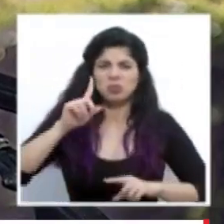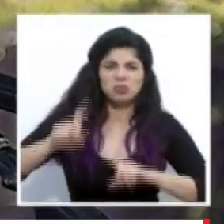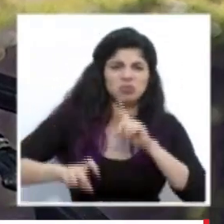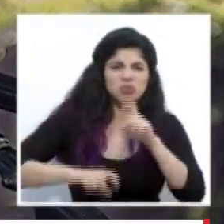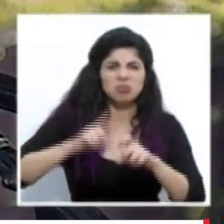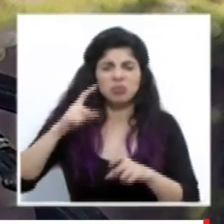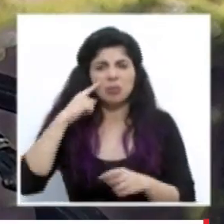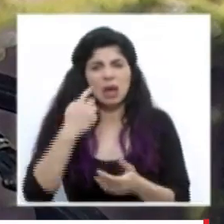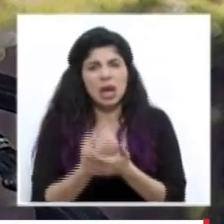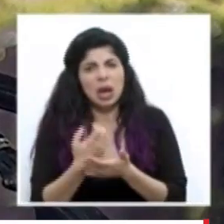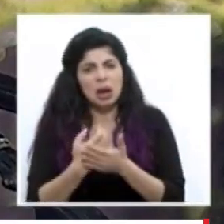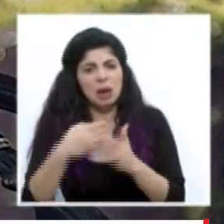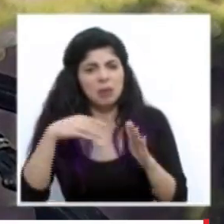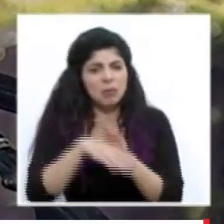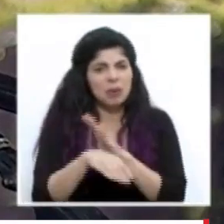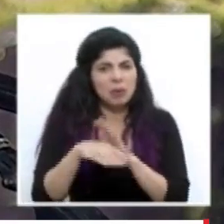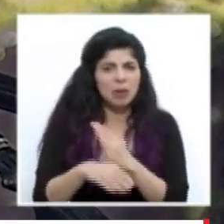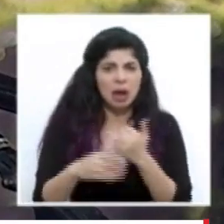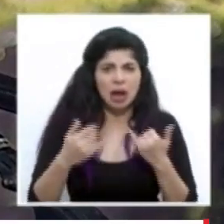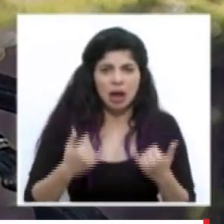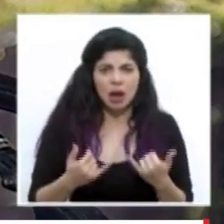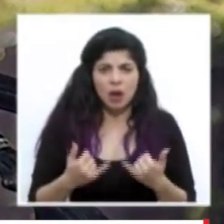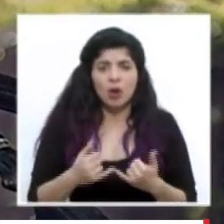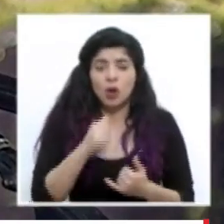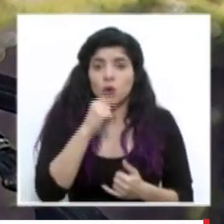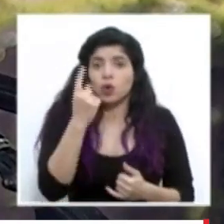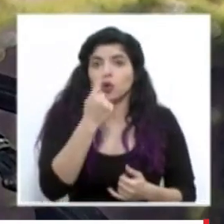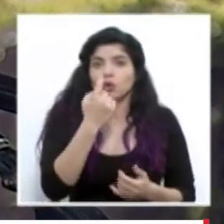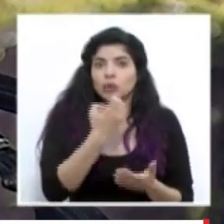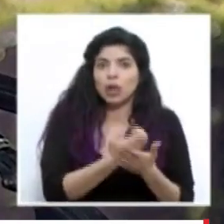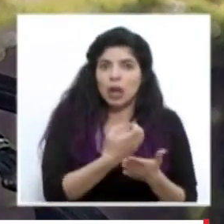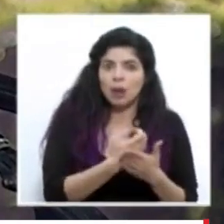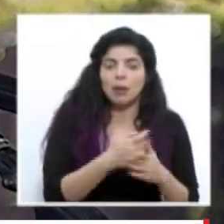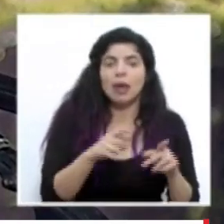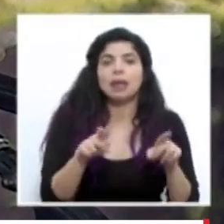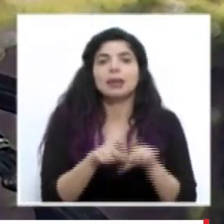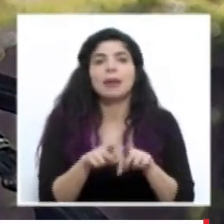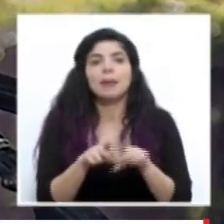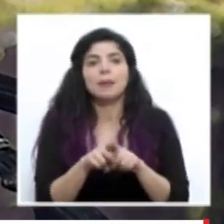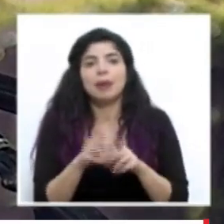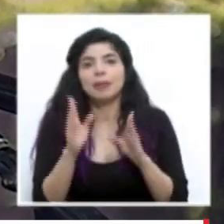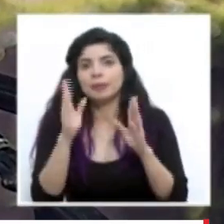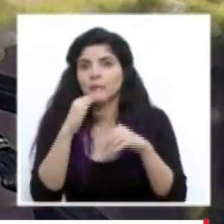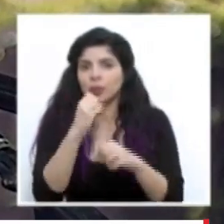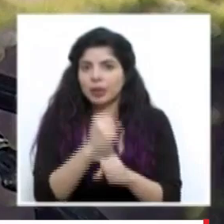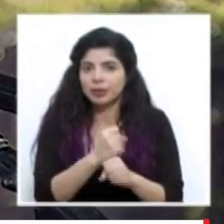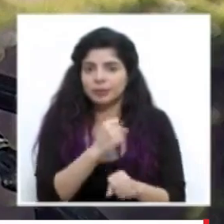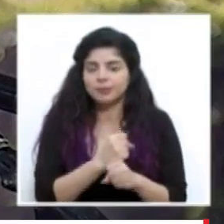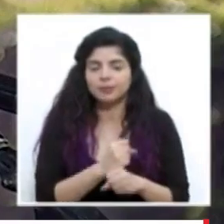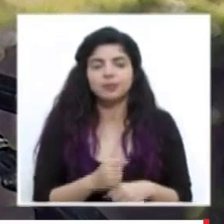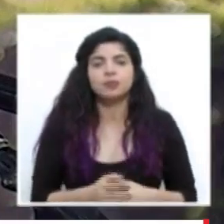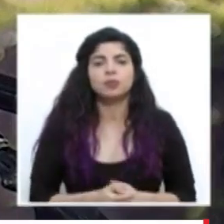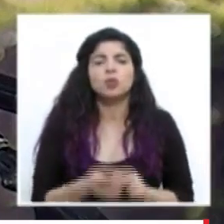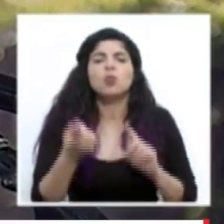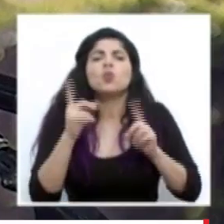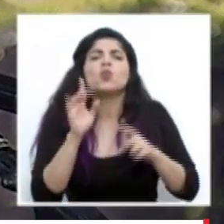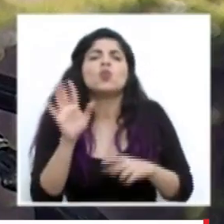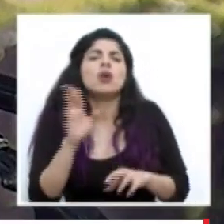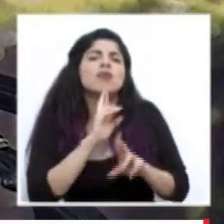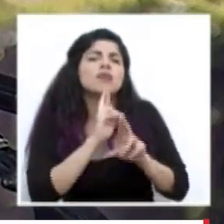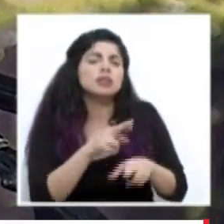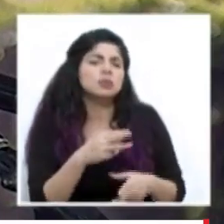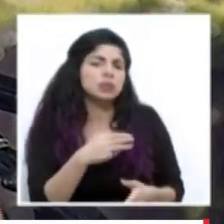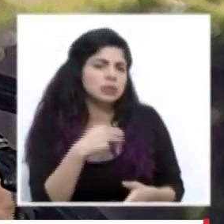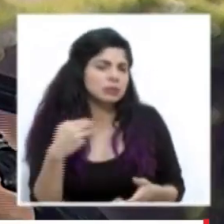a las pérdidas que están teniendo en estos momentos, no solo económicas, sino en materia de desempleo. ¿Cuál es su respuesta,